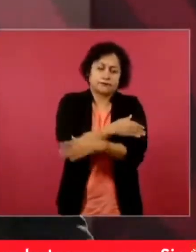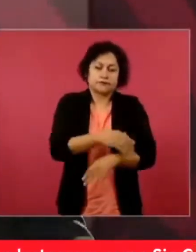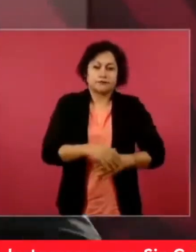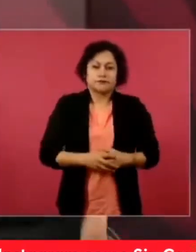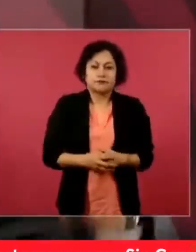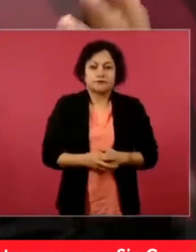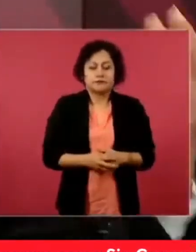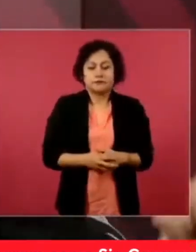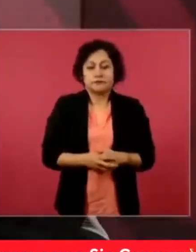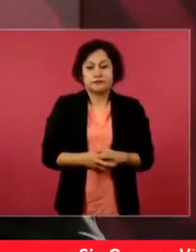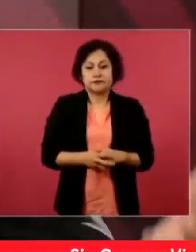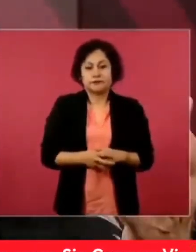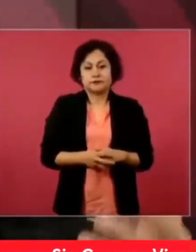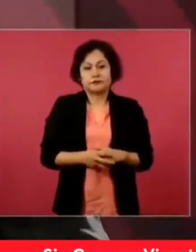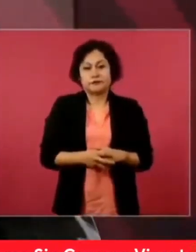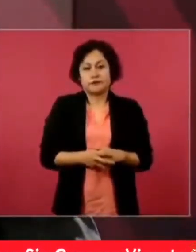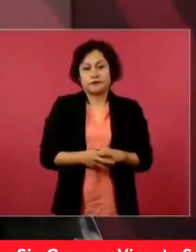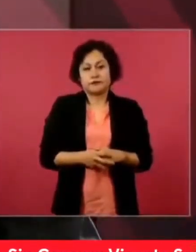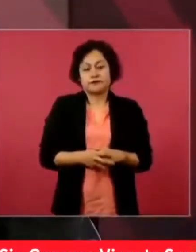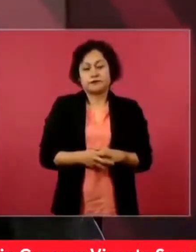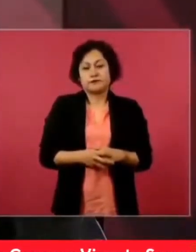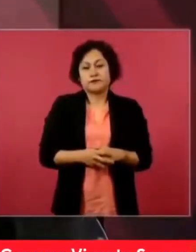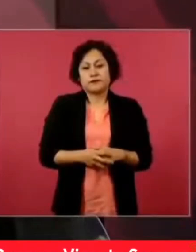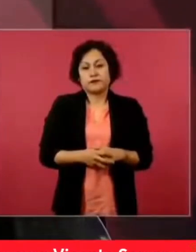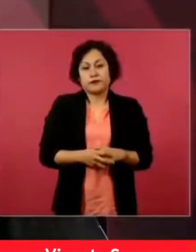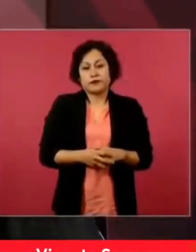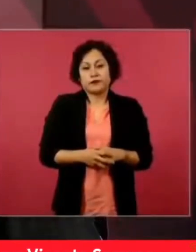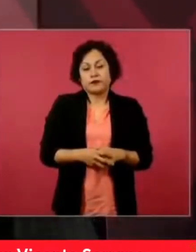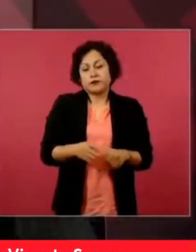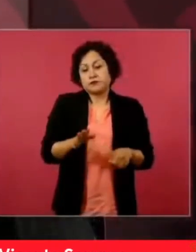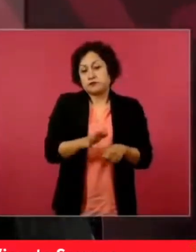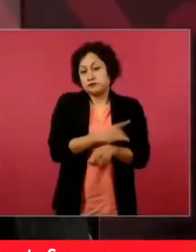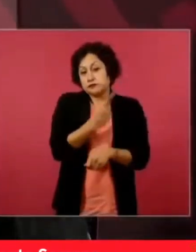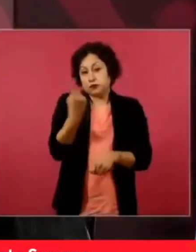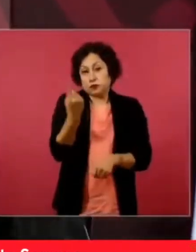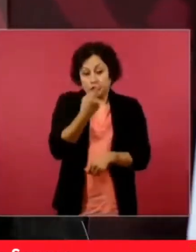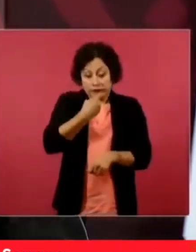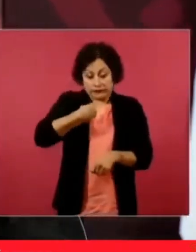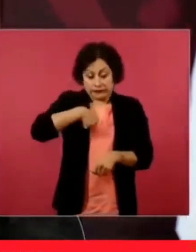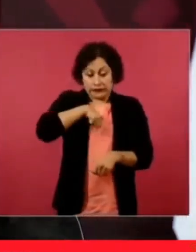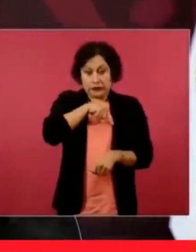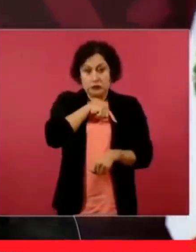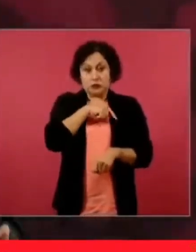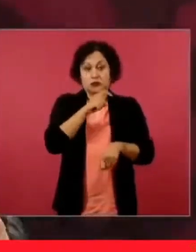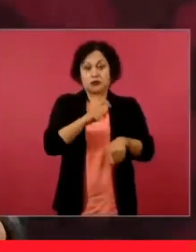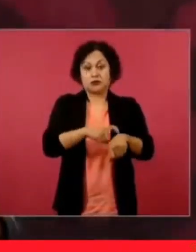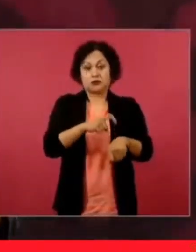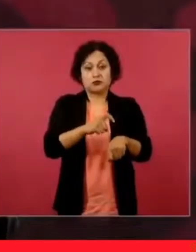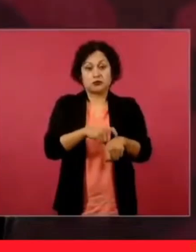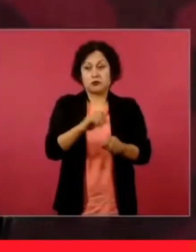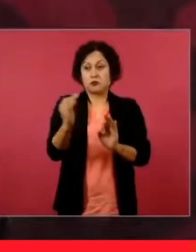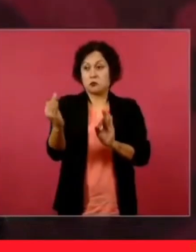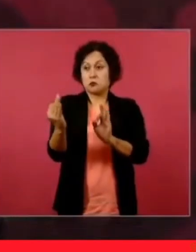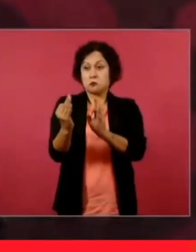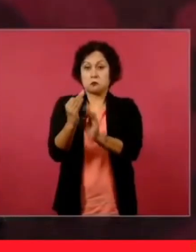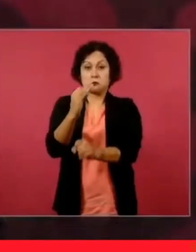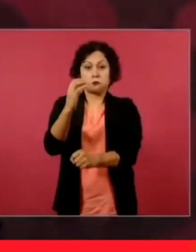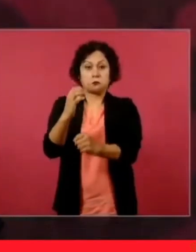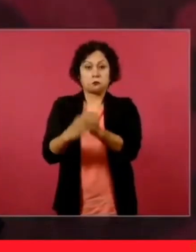porque pues ya estamos finalizando nuestra gestión. ¿Pero fue como una reunión de despedida,